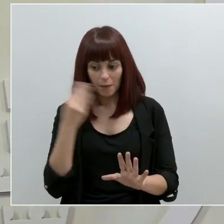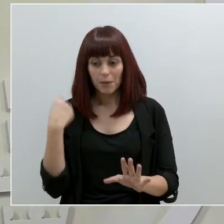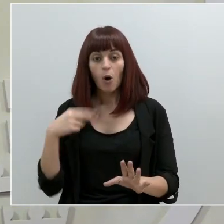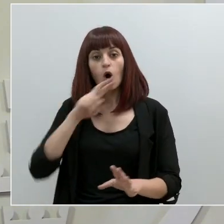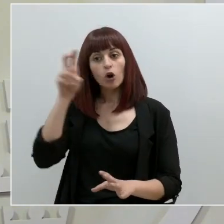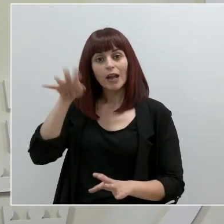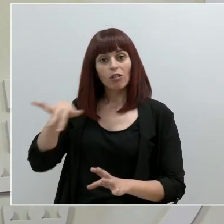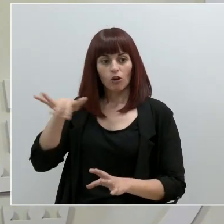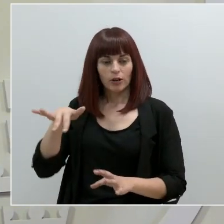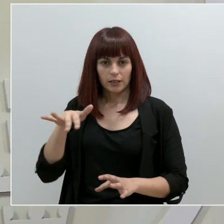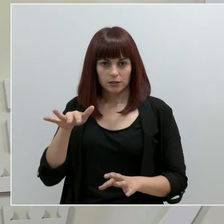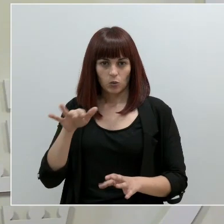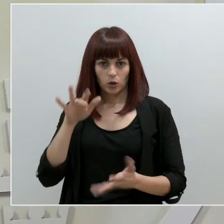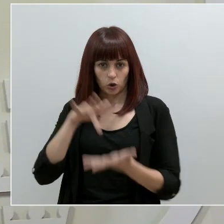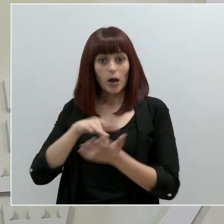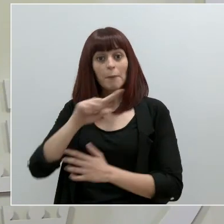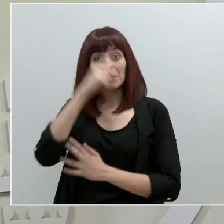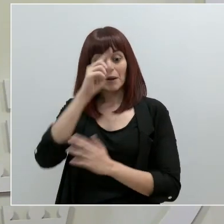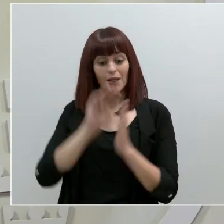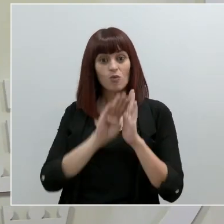otros sitios, especialmente durante la primera ola.